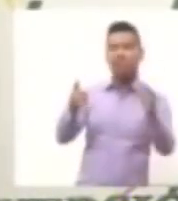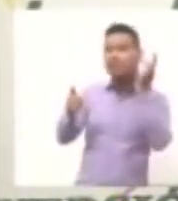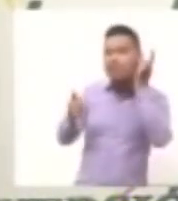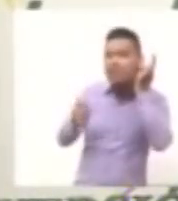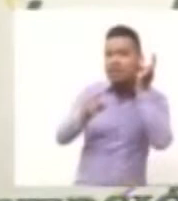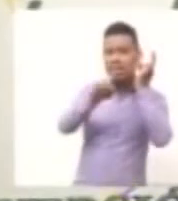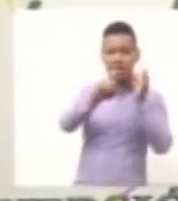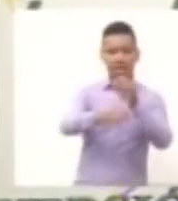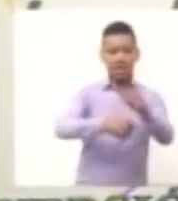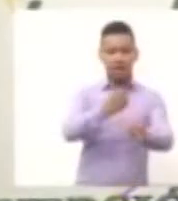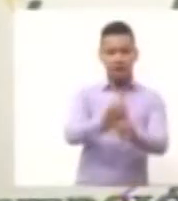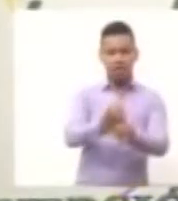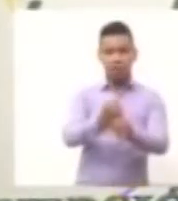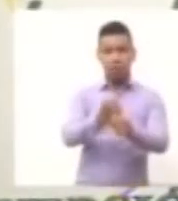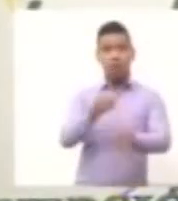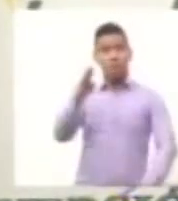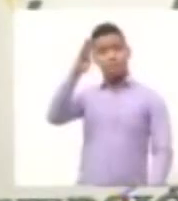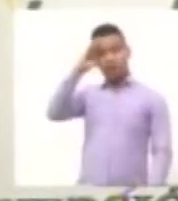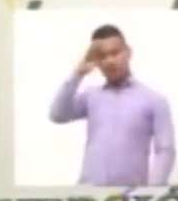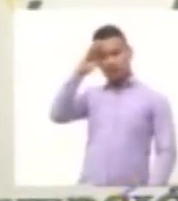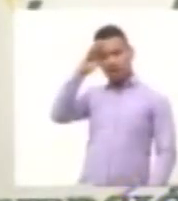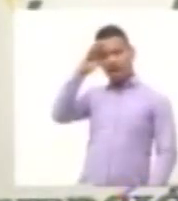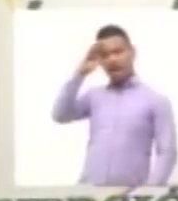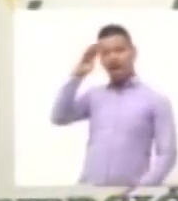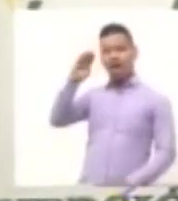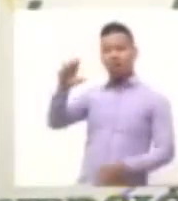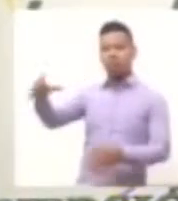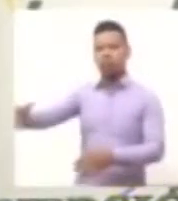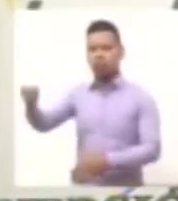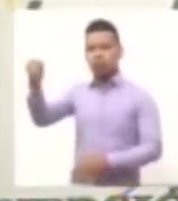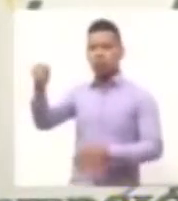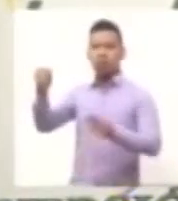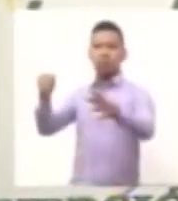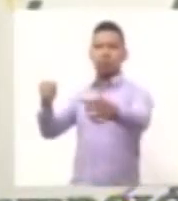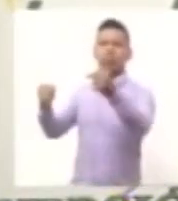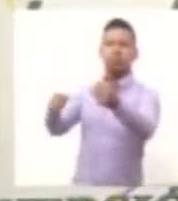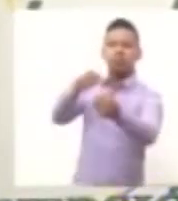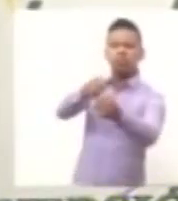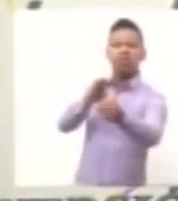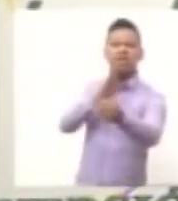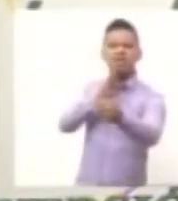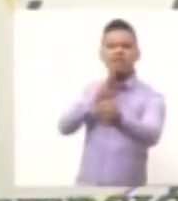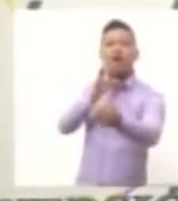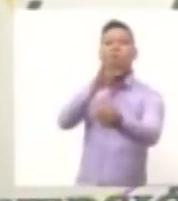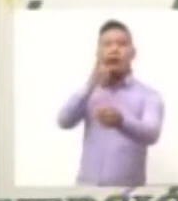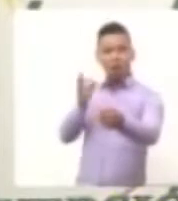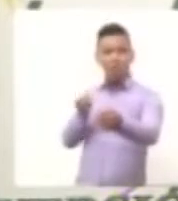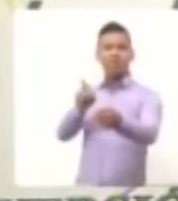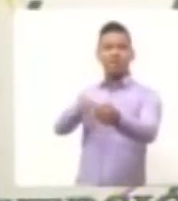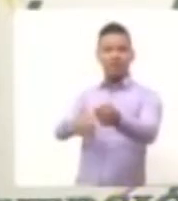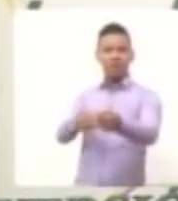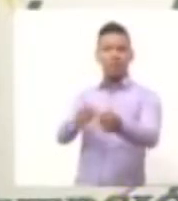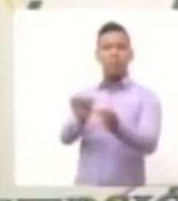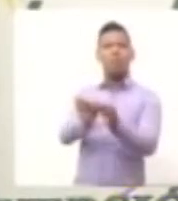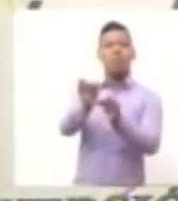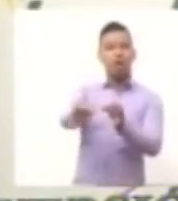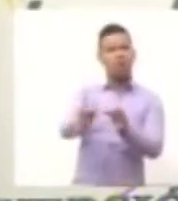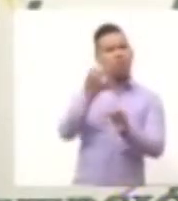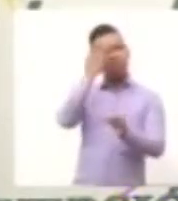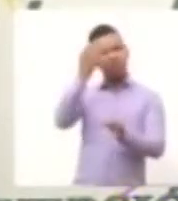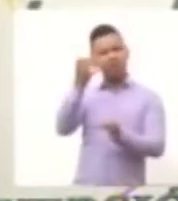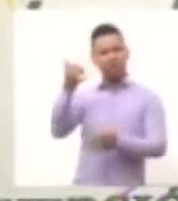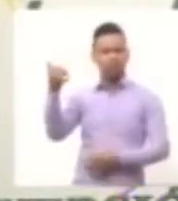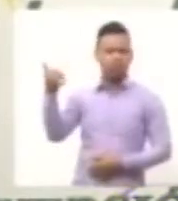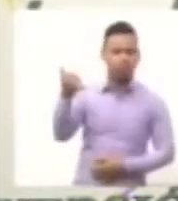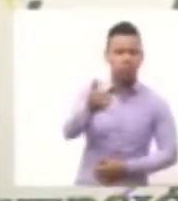policía también reportó la captura de otro hombre en la zona rural del municipio de San Pelayo, exactamente la vereda El Terrón, por haber abusado